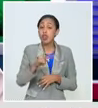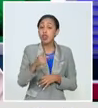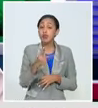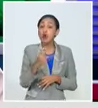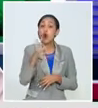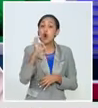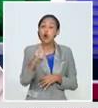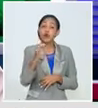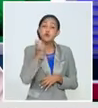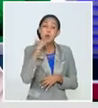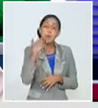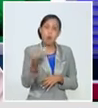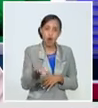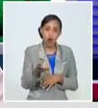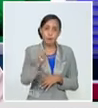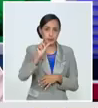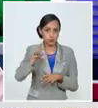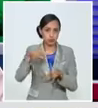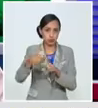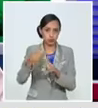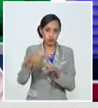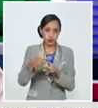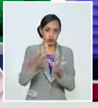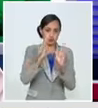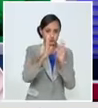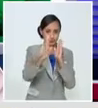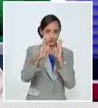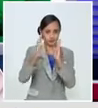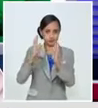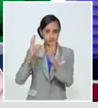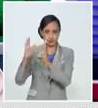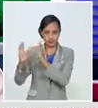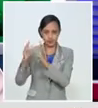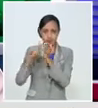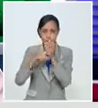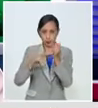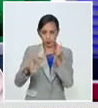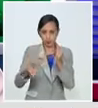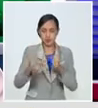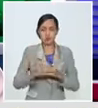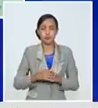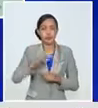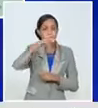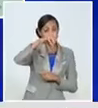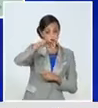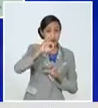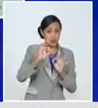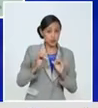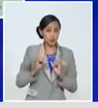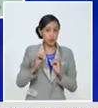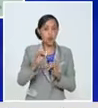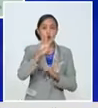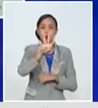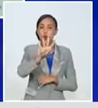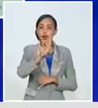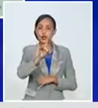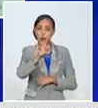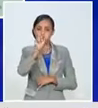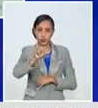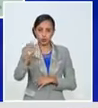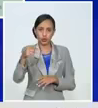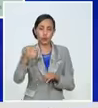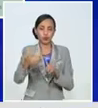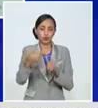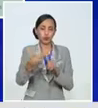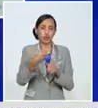casos. Por provincia, Pinar del Río, como habíamos dicho, con 41 casos confirmados